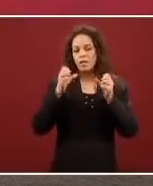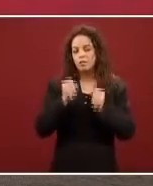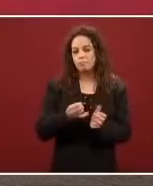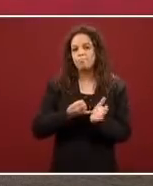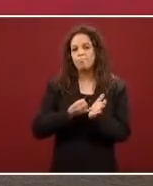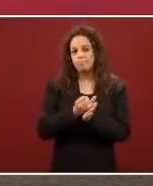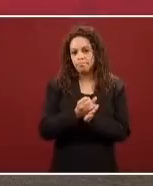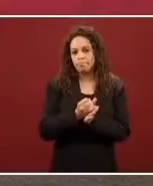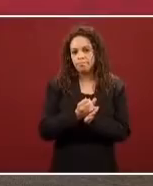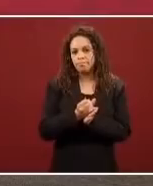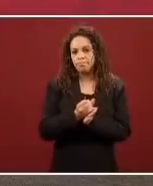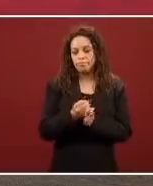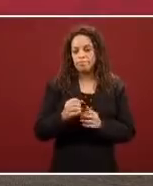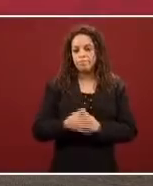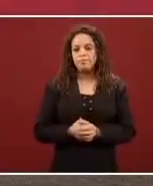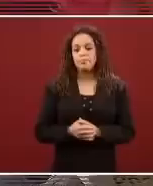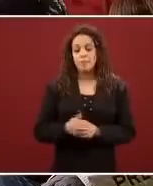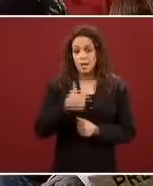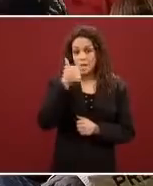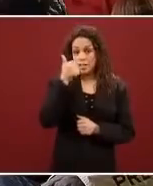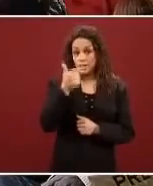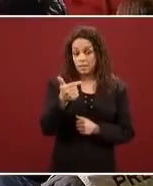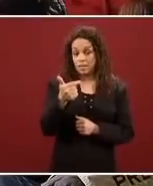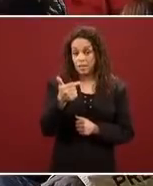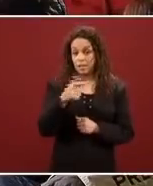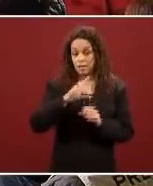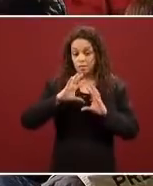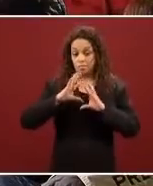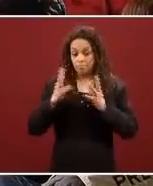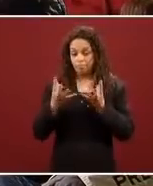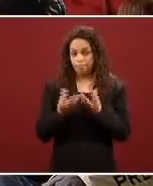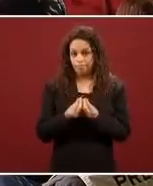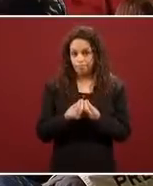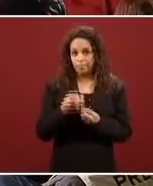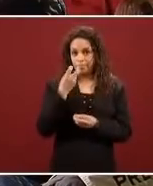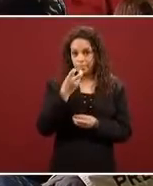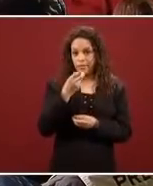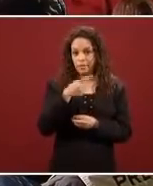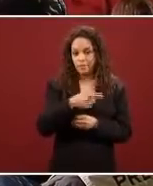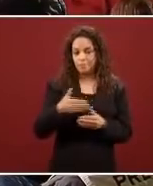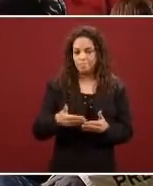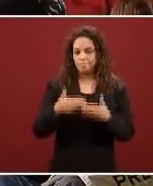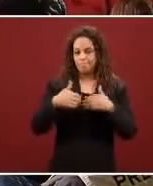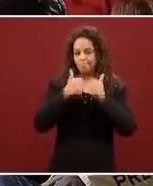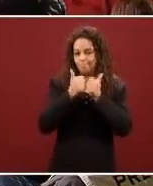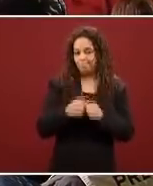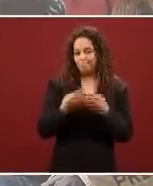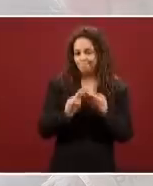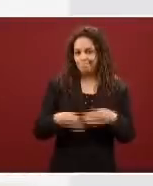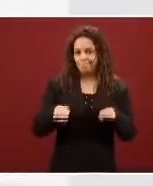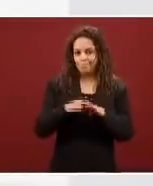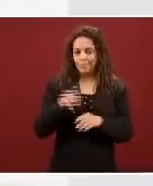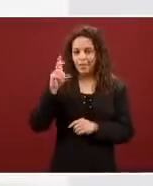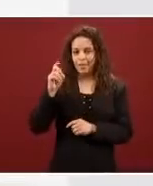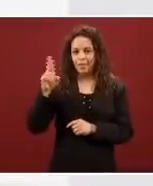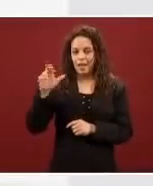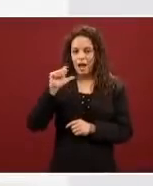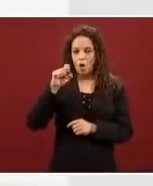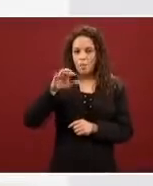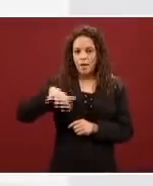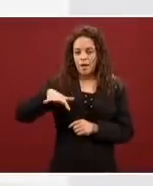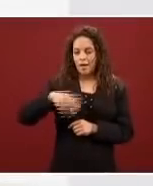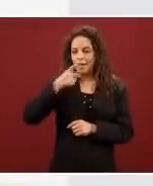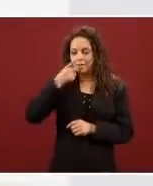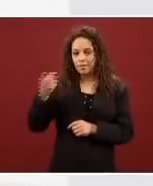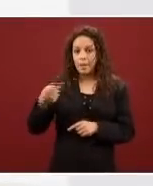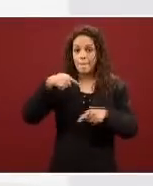7 ahorita componentes de esta jornada nacional, que como ya lo comentó el doctor Alomía, comienza a partir